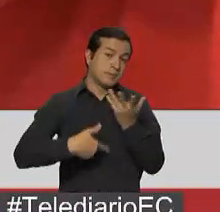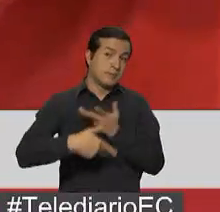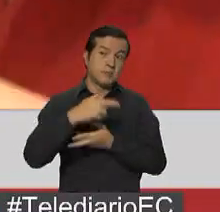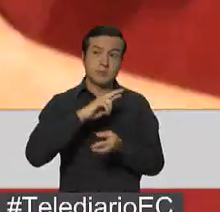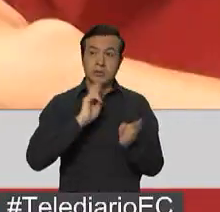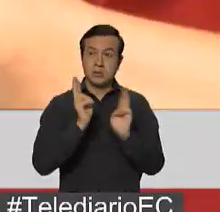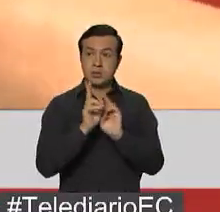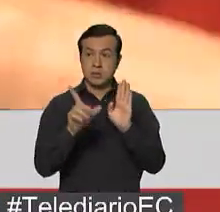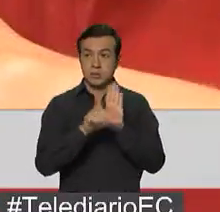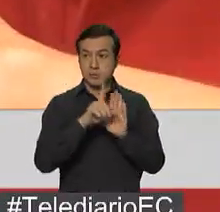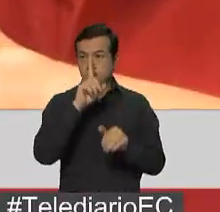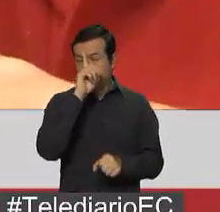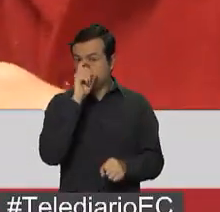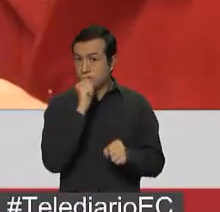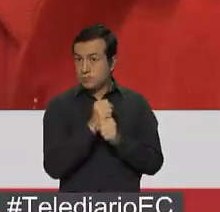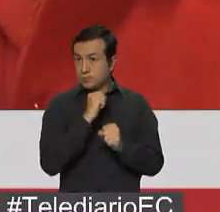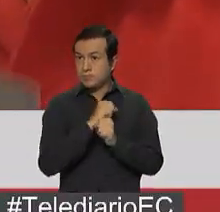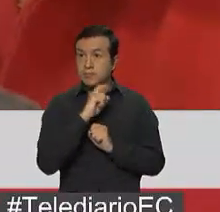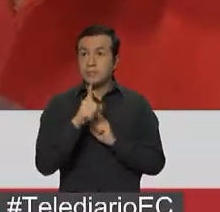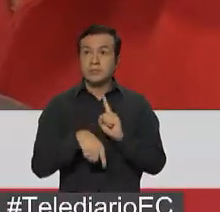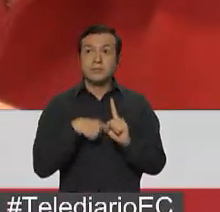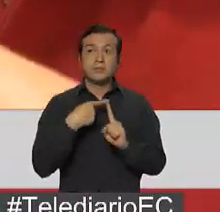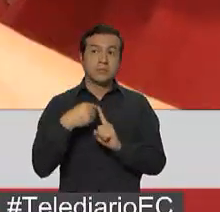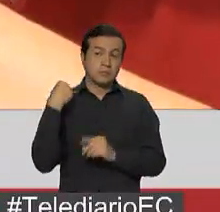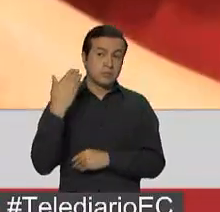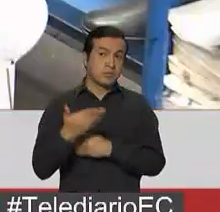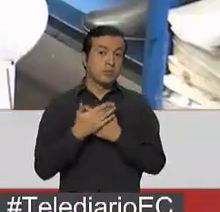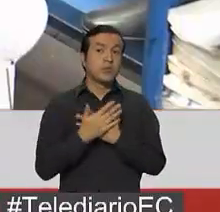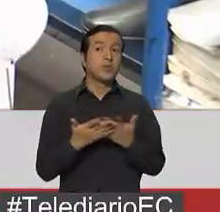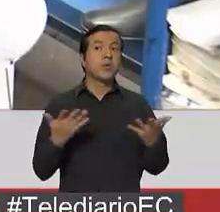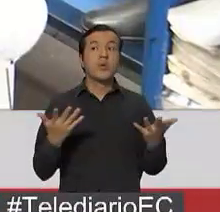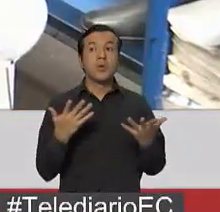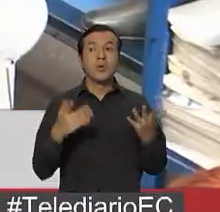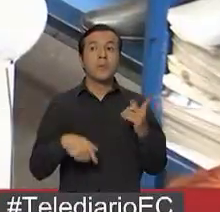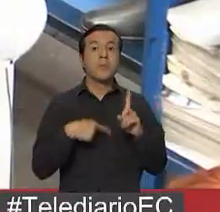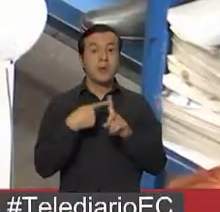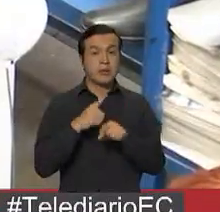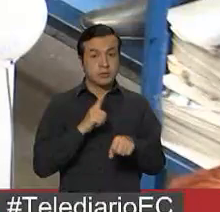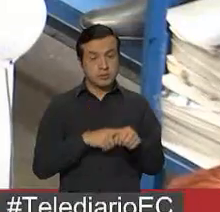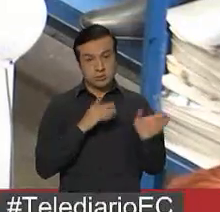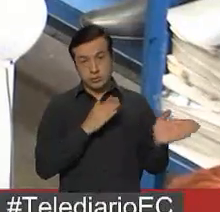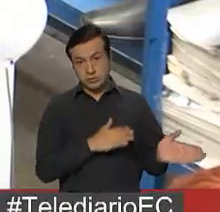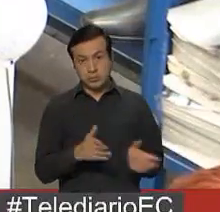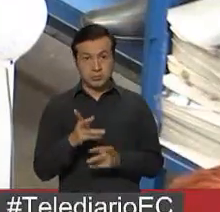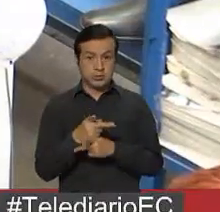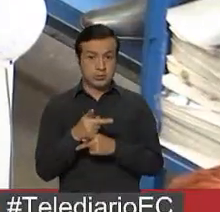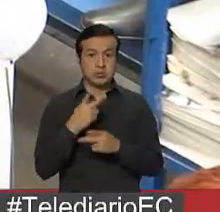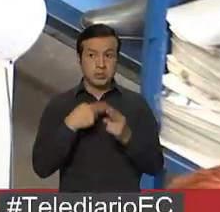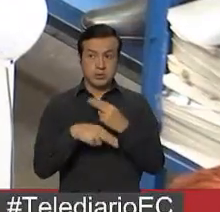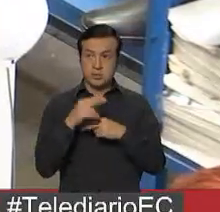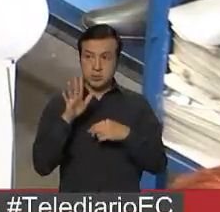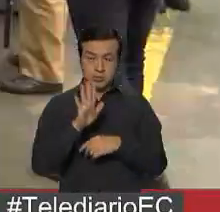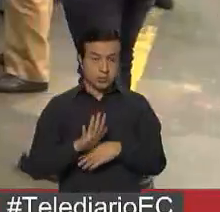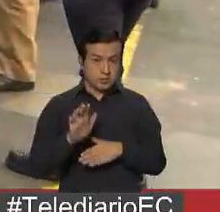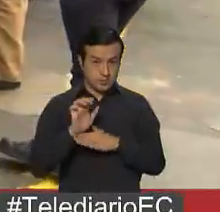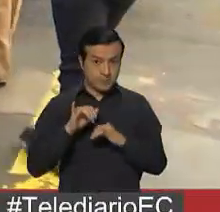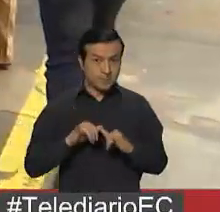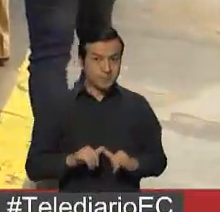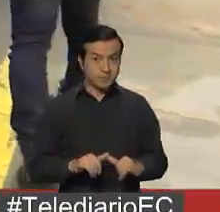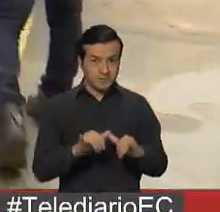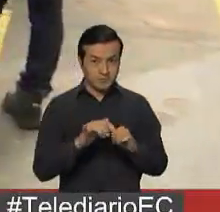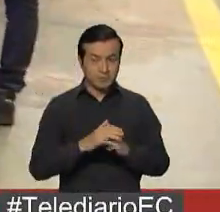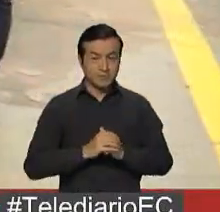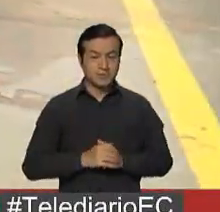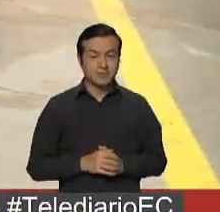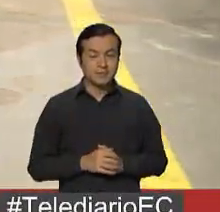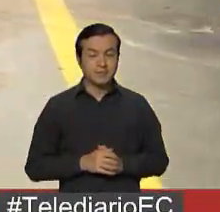reformas laborales además de la entrega de créditos con más para los sectores productivos y comerciales del país valeria